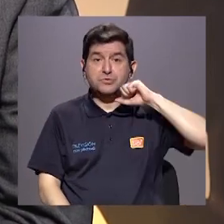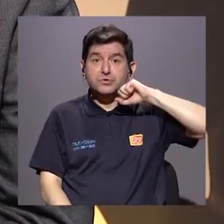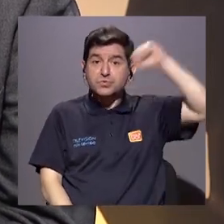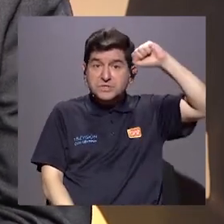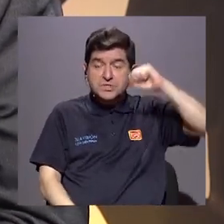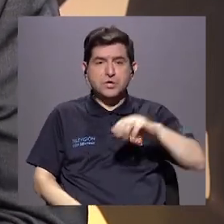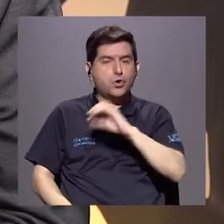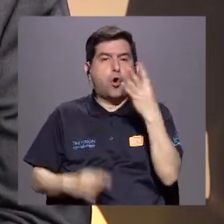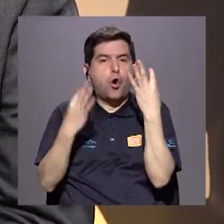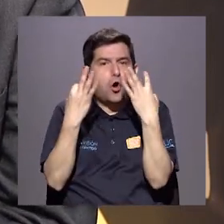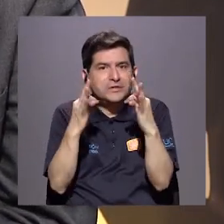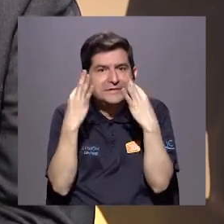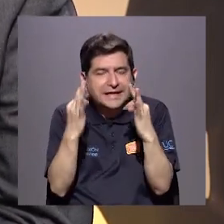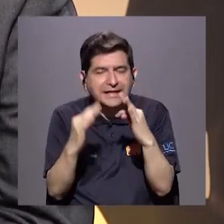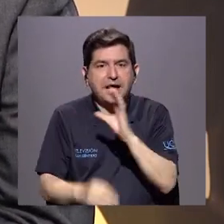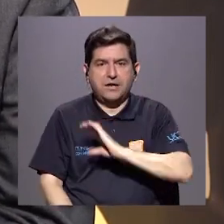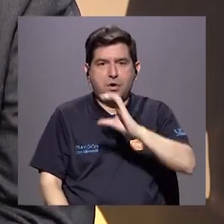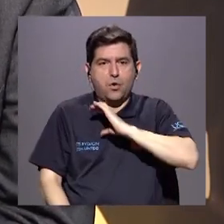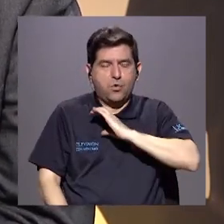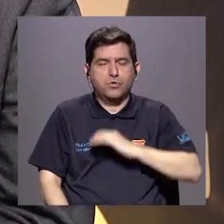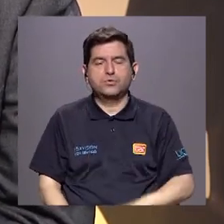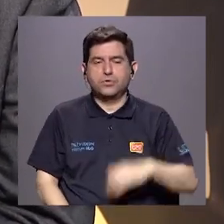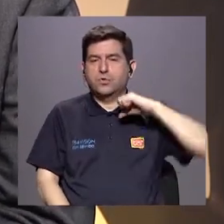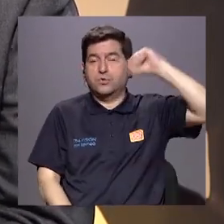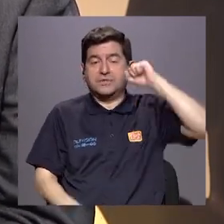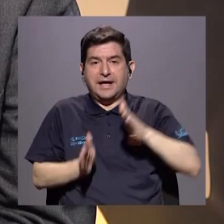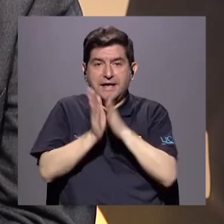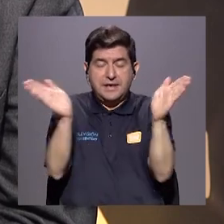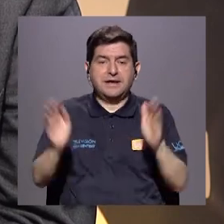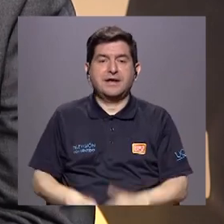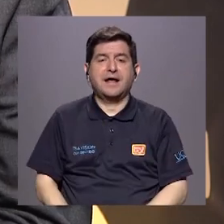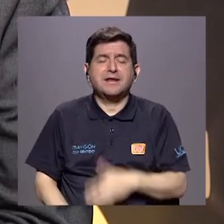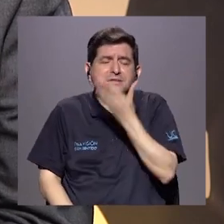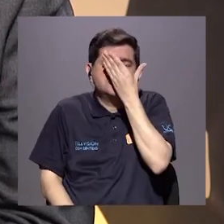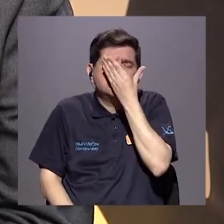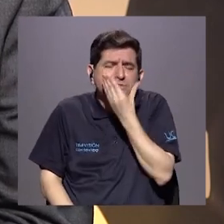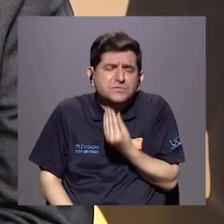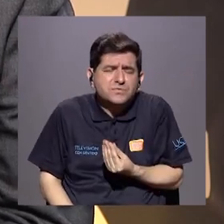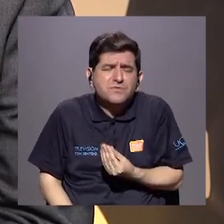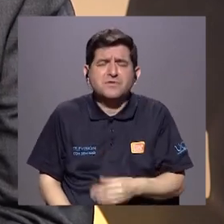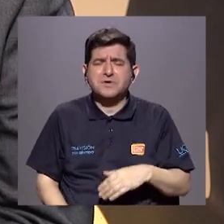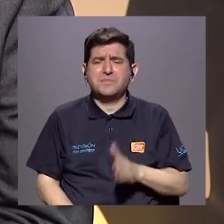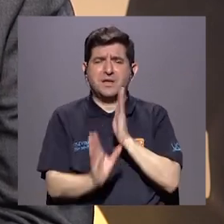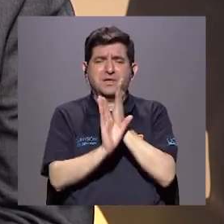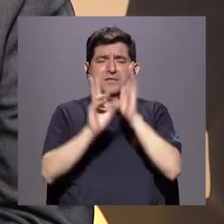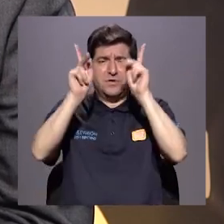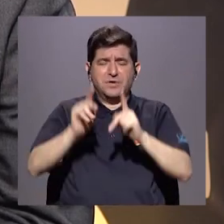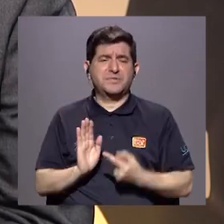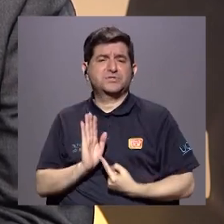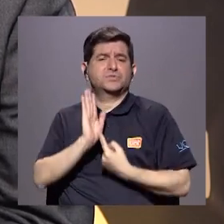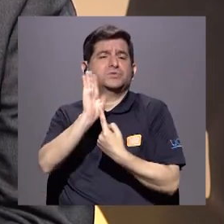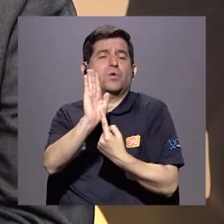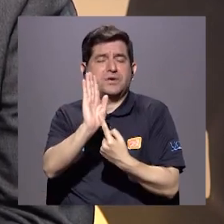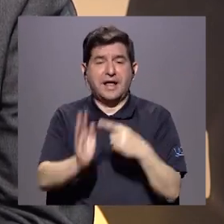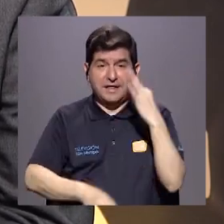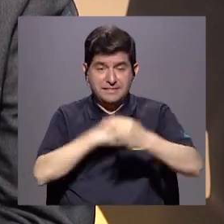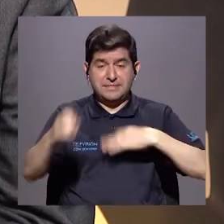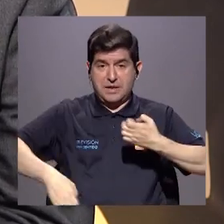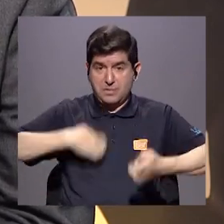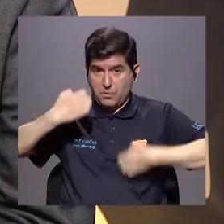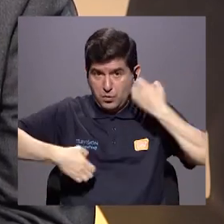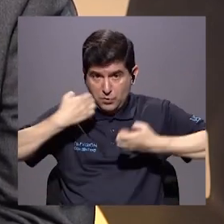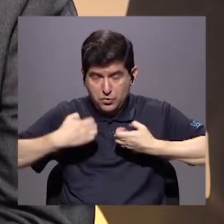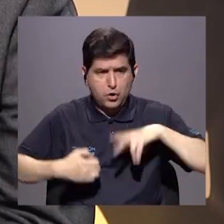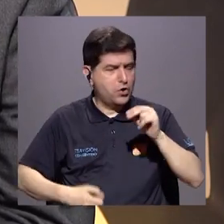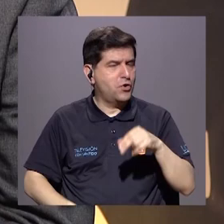el intento de suicidio o el comportamiento suicida en general es la expresión de un sufrimiento psicológico de una persona un sufrimiento emocional pero entonces no